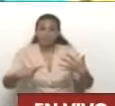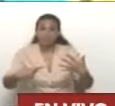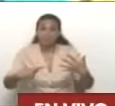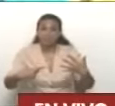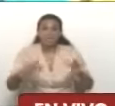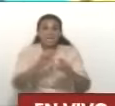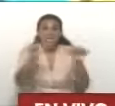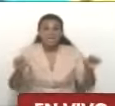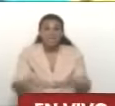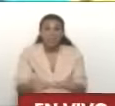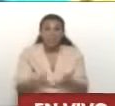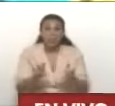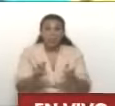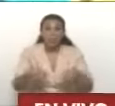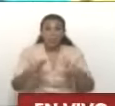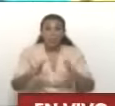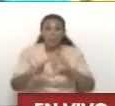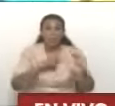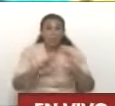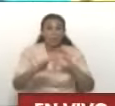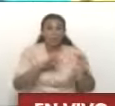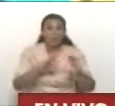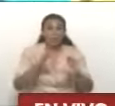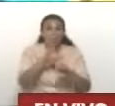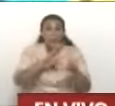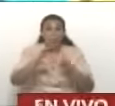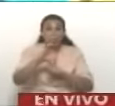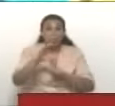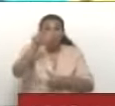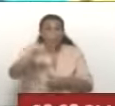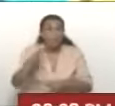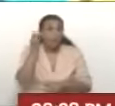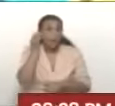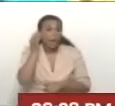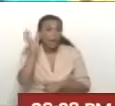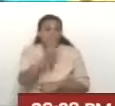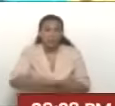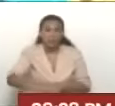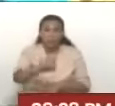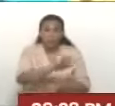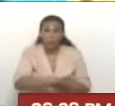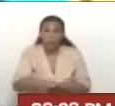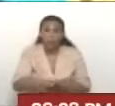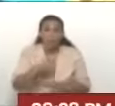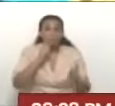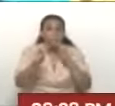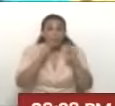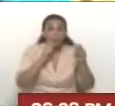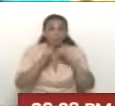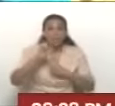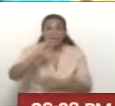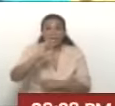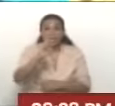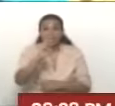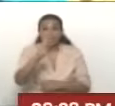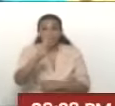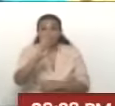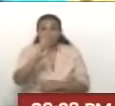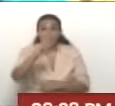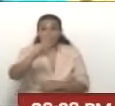el sistema, el nuevo sistema de comunicación y cultura de la mujer venezolana, la periodista Isbemar